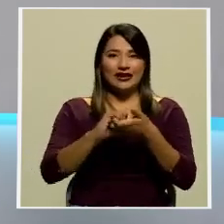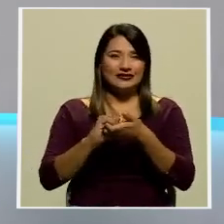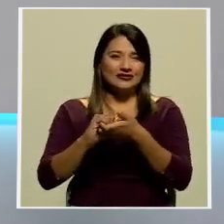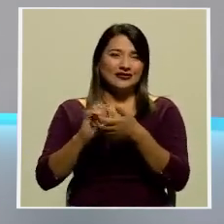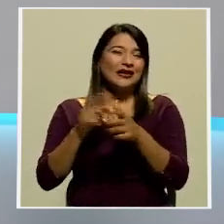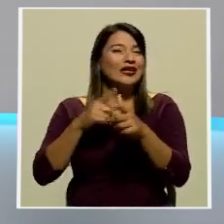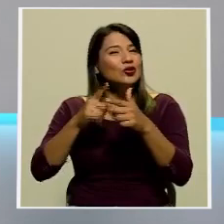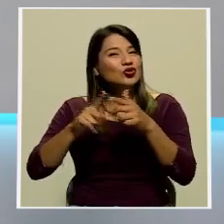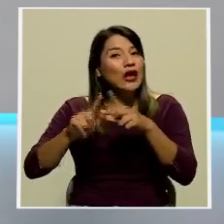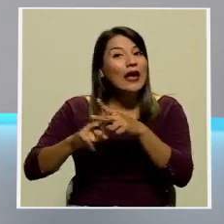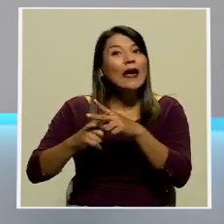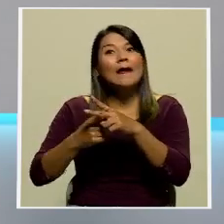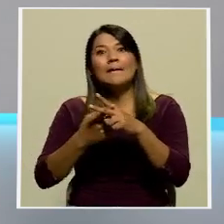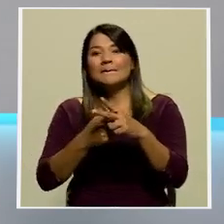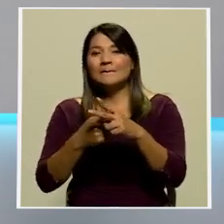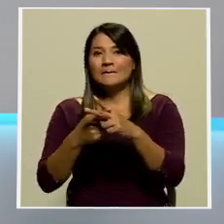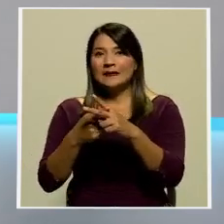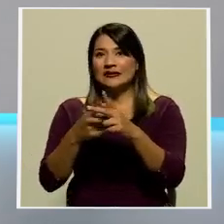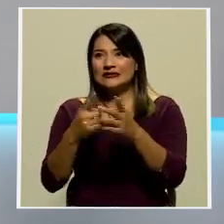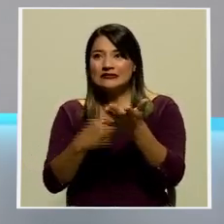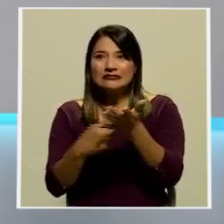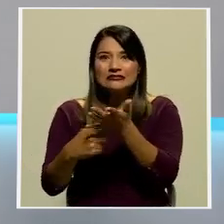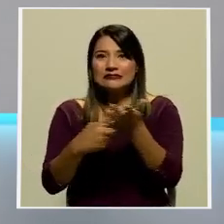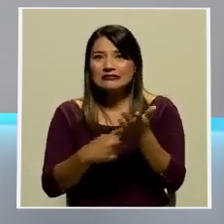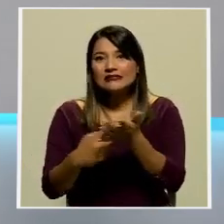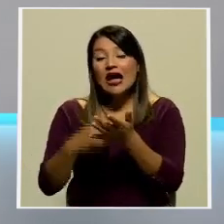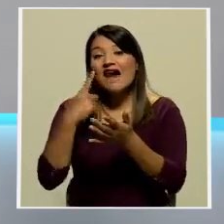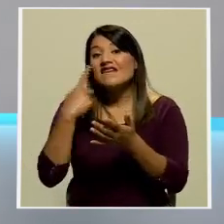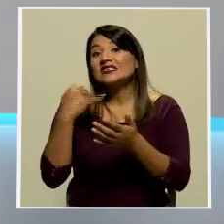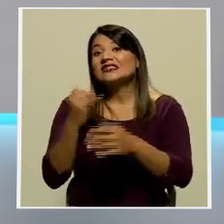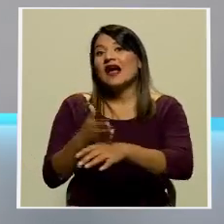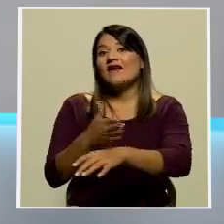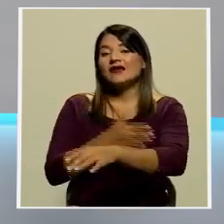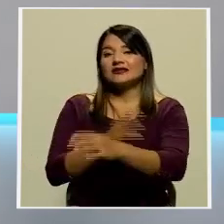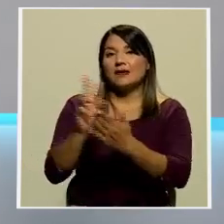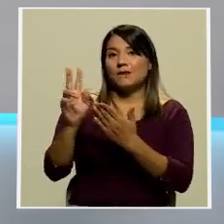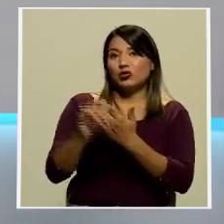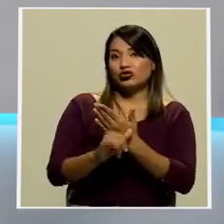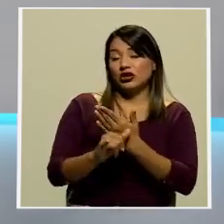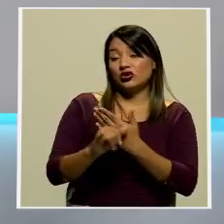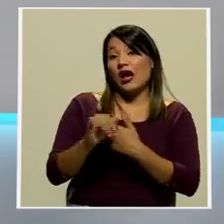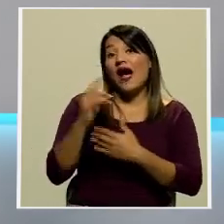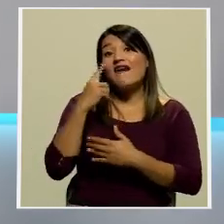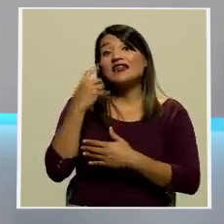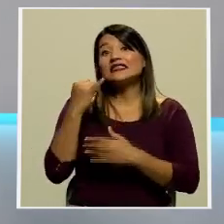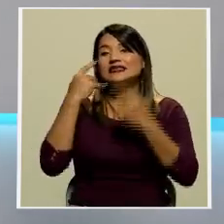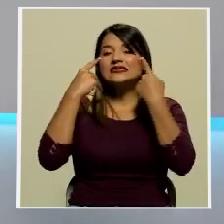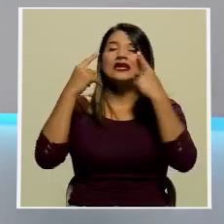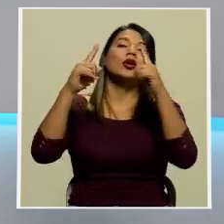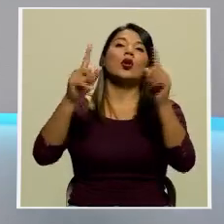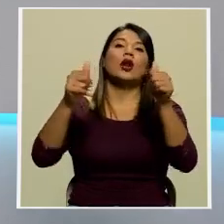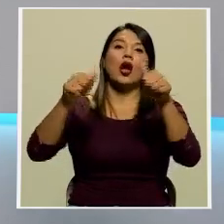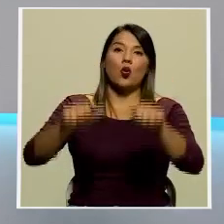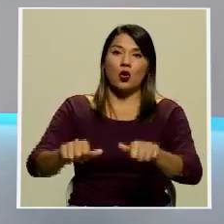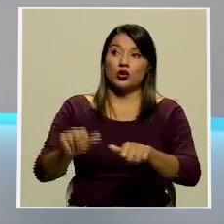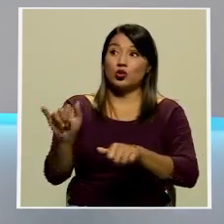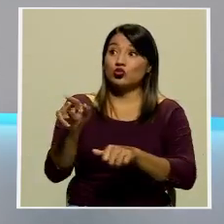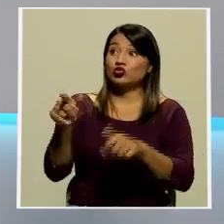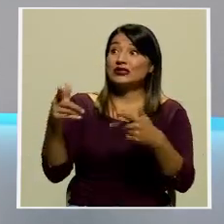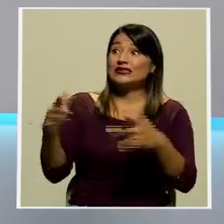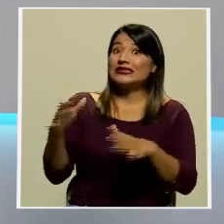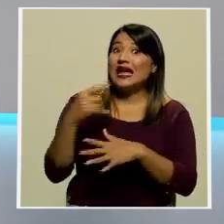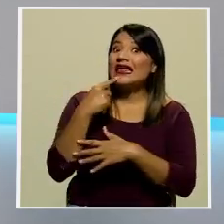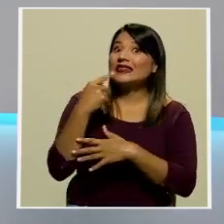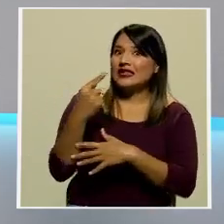empezaría esa puja, ¿verdad? Para ver si avanzan esos proyectos o no y si realmente se logra por fin este acuerdo que, bueno, como usted ya lo dijo,